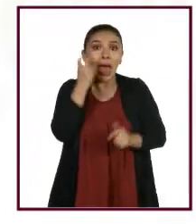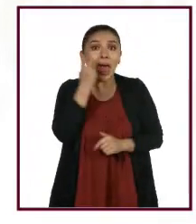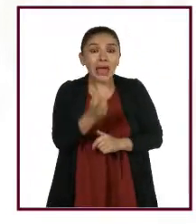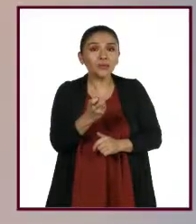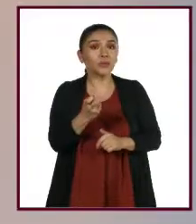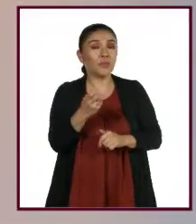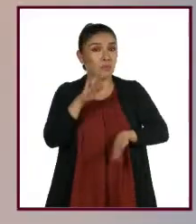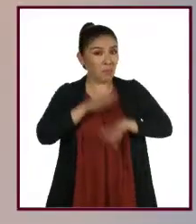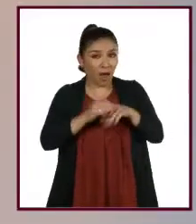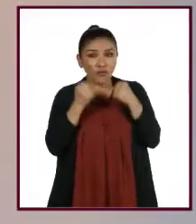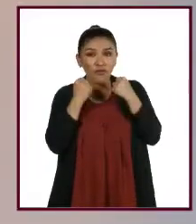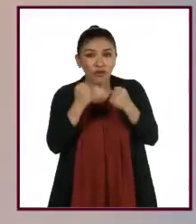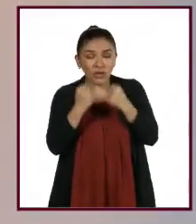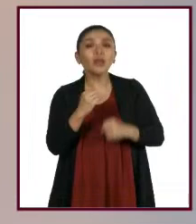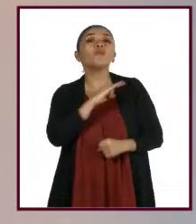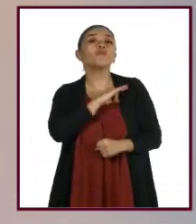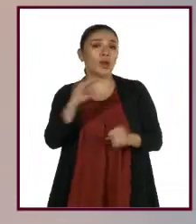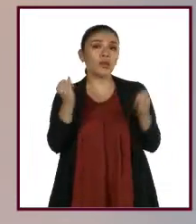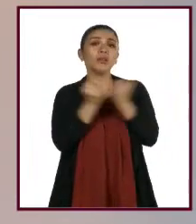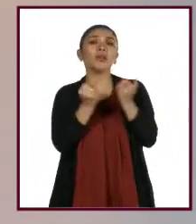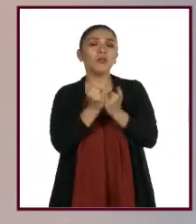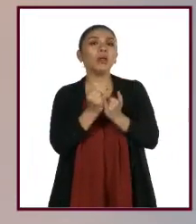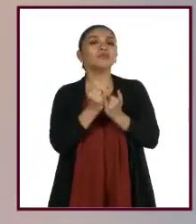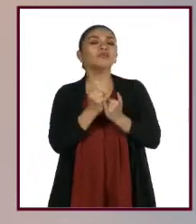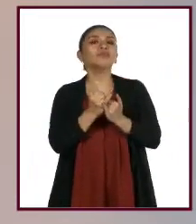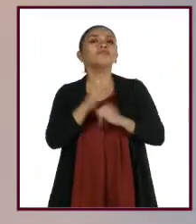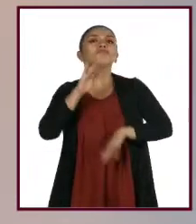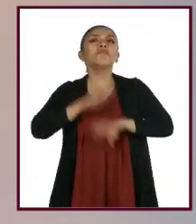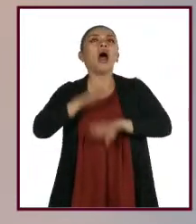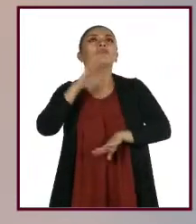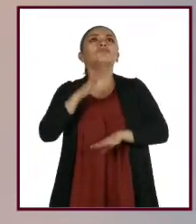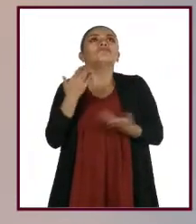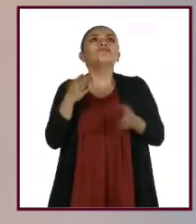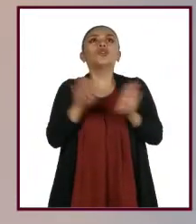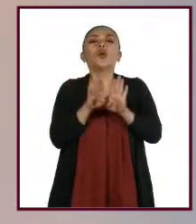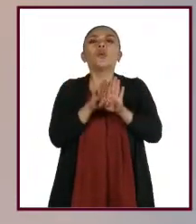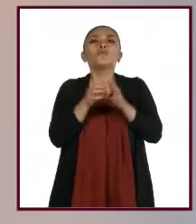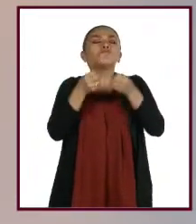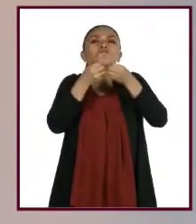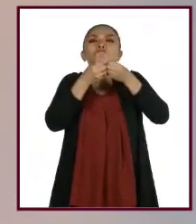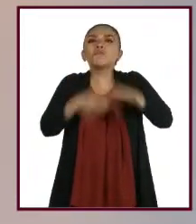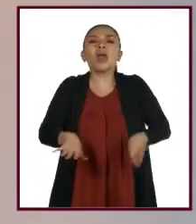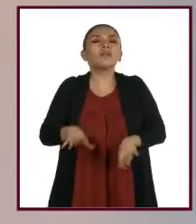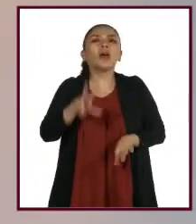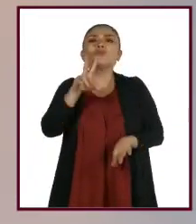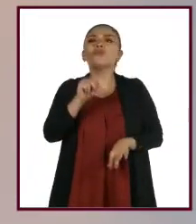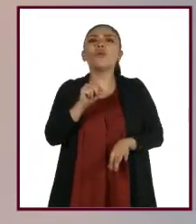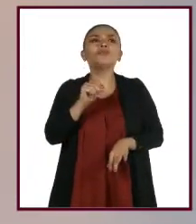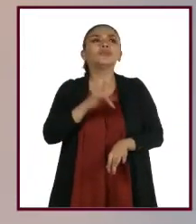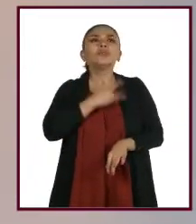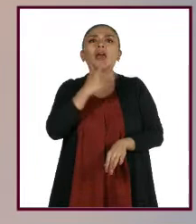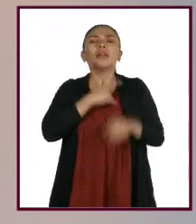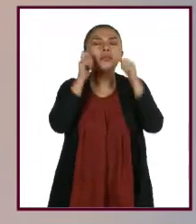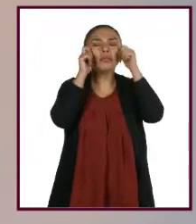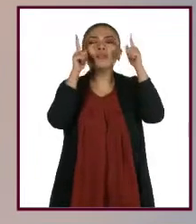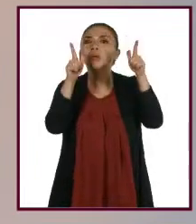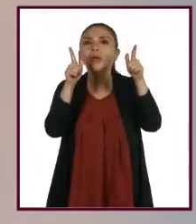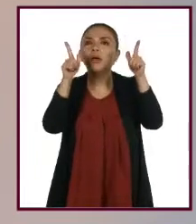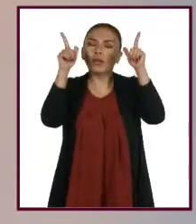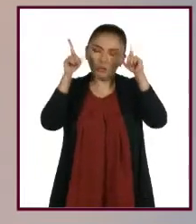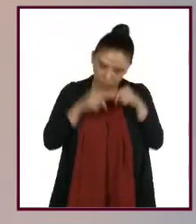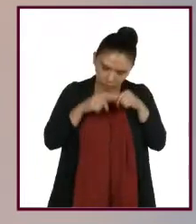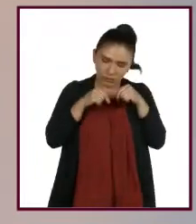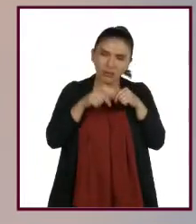es tan intenso, también pudiera provocar un estado de pérdida del estado despierto o